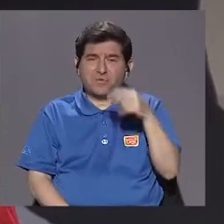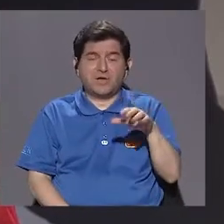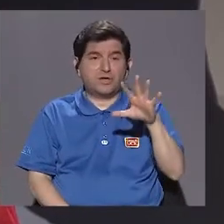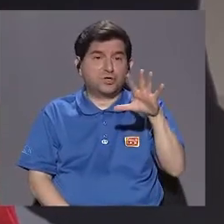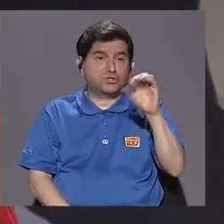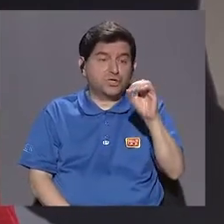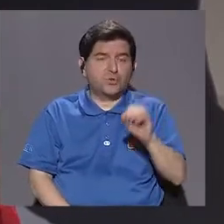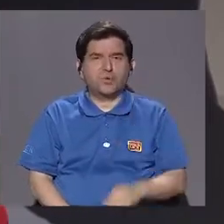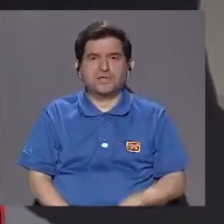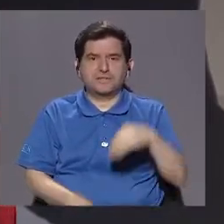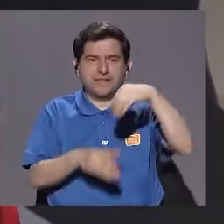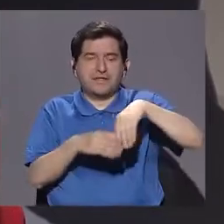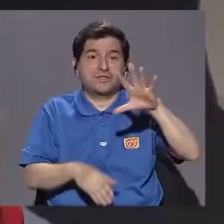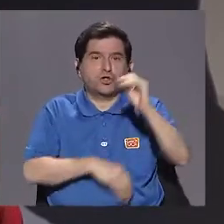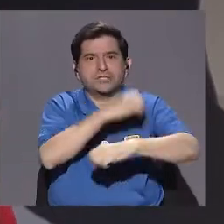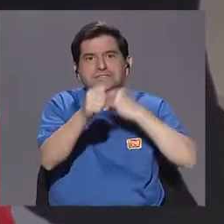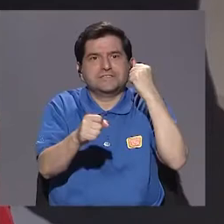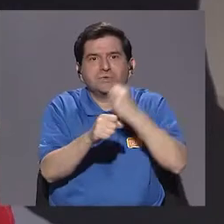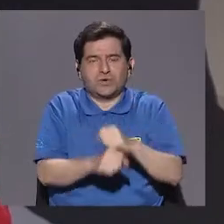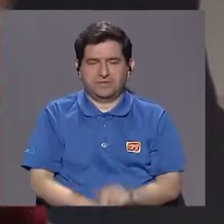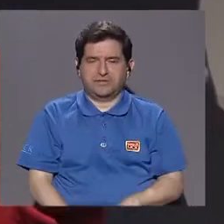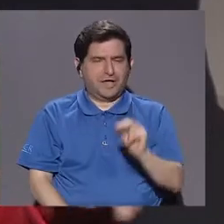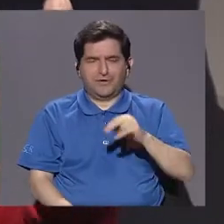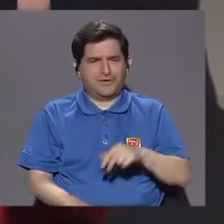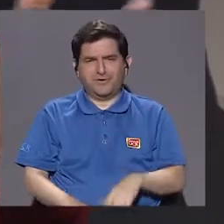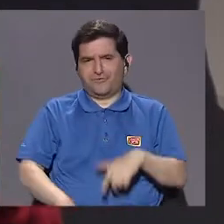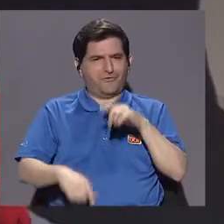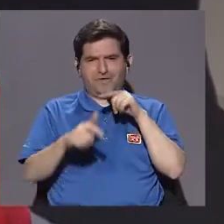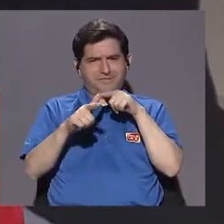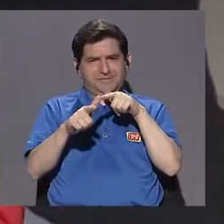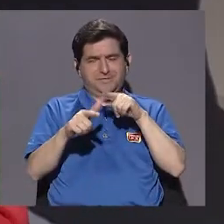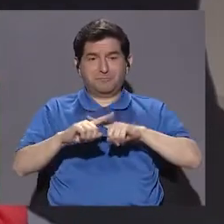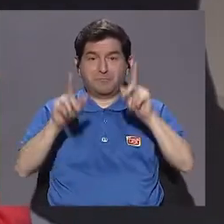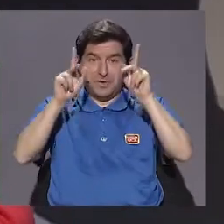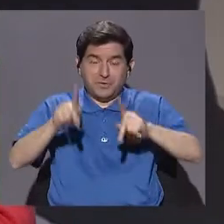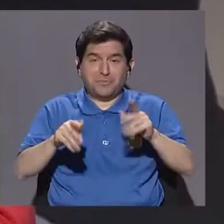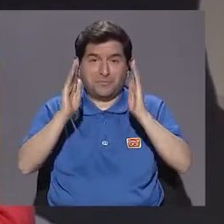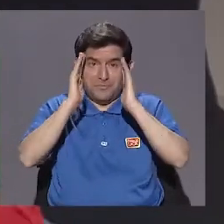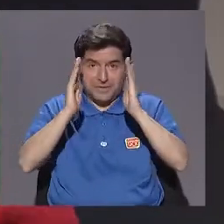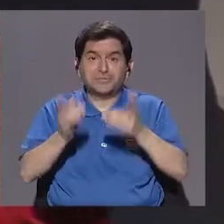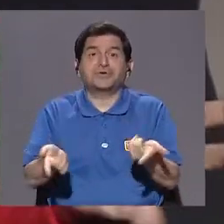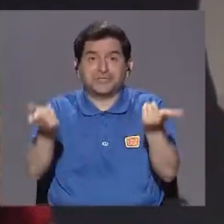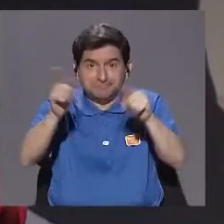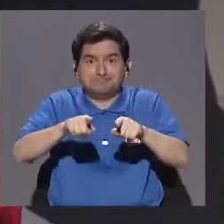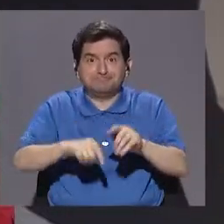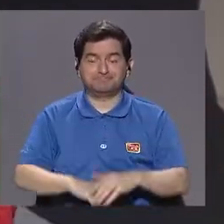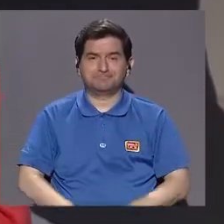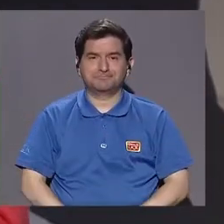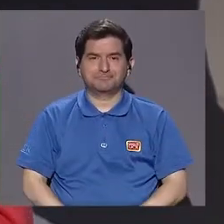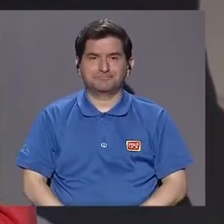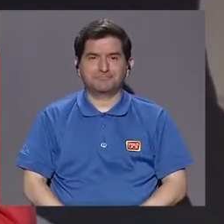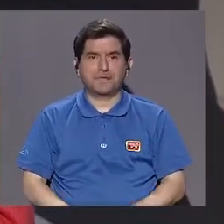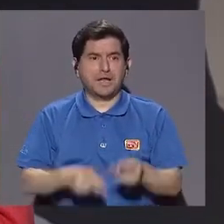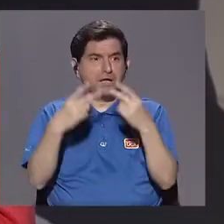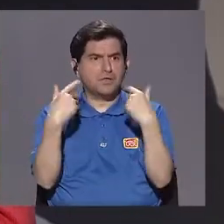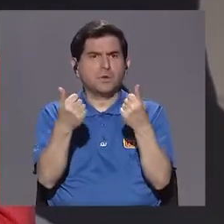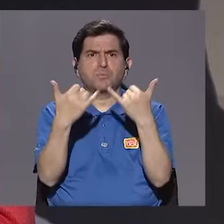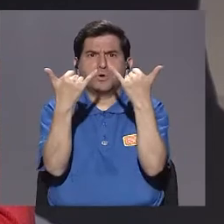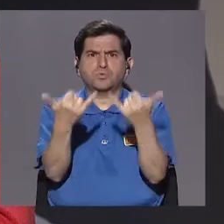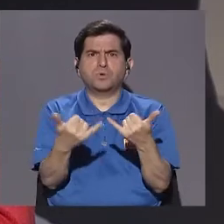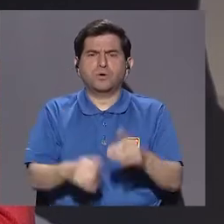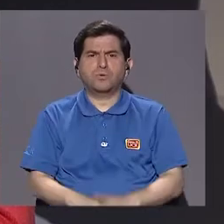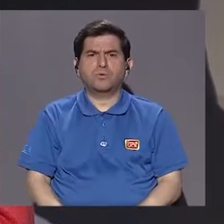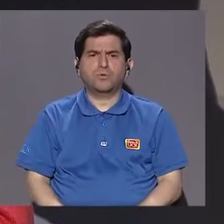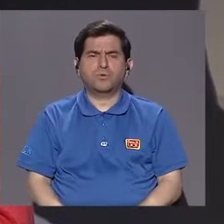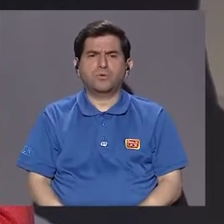50 gobiernos en 50 años no exagero mucho pero es más o menos para quienes nos estamos yendo es si de pronto entran las